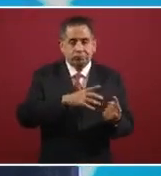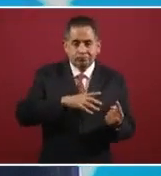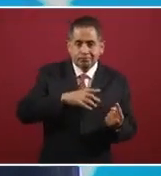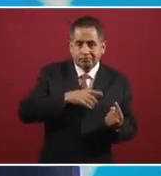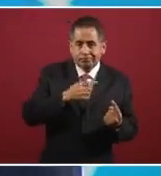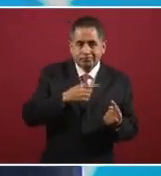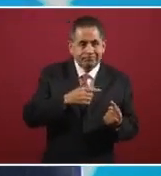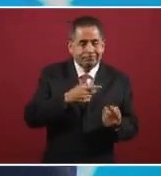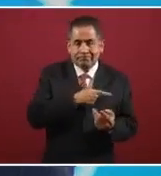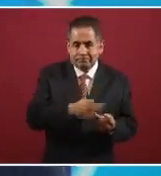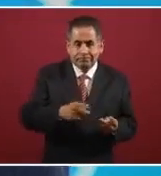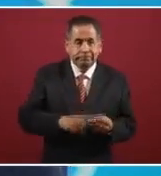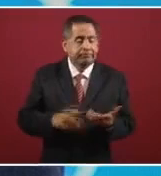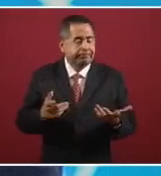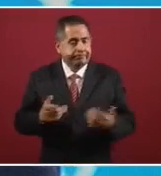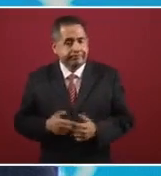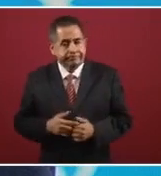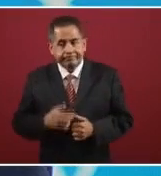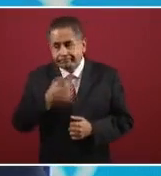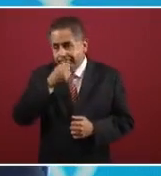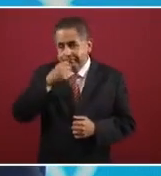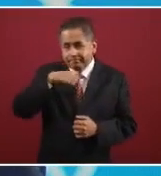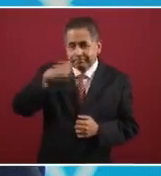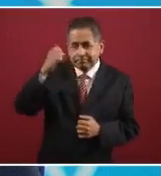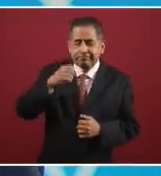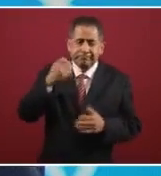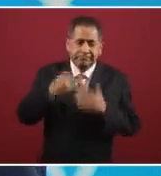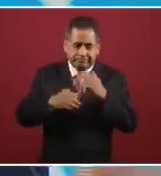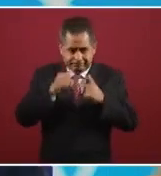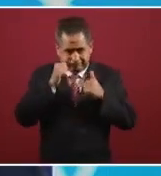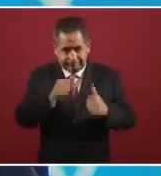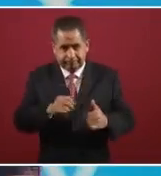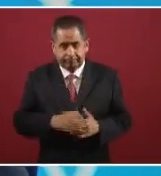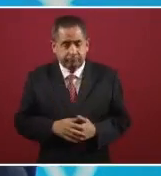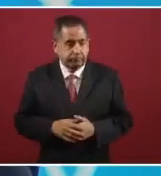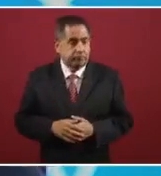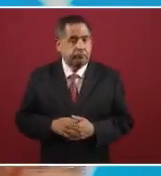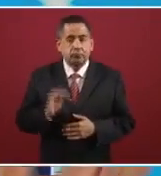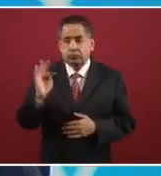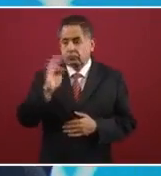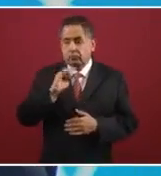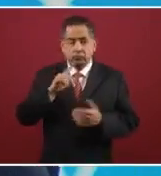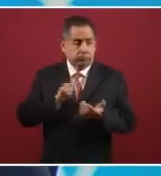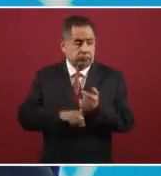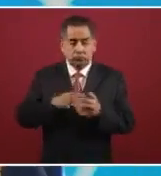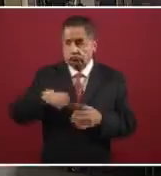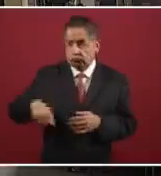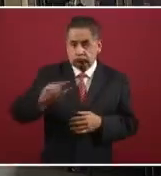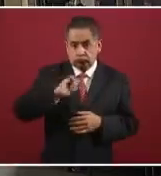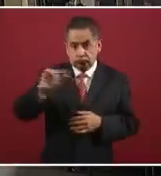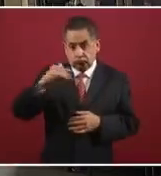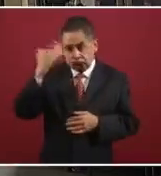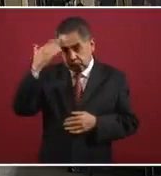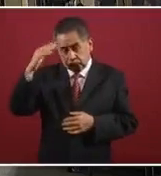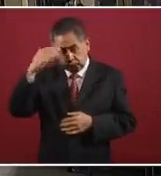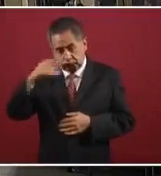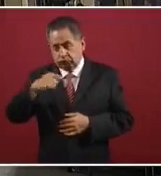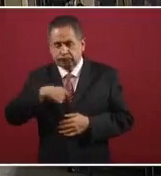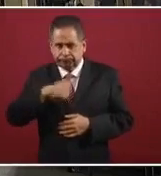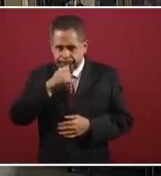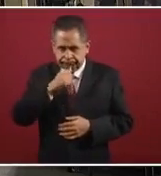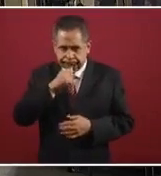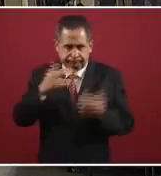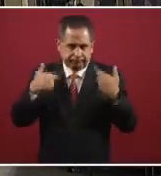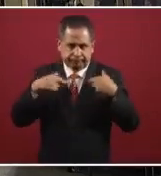8, y tenemos algo que quizá estadísticamente, acá hay grandes economistas y gente que sabe, yo soy maestra